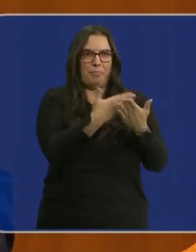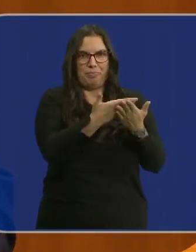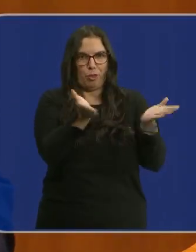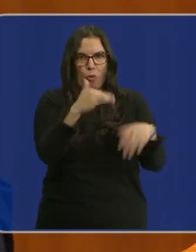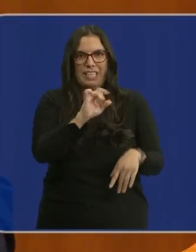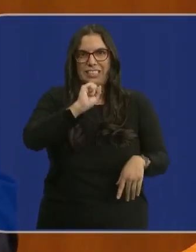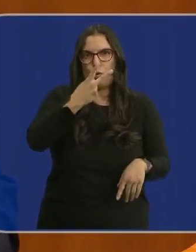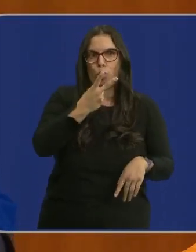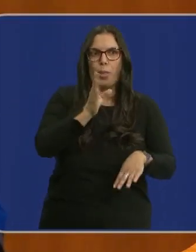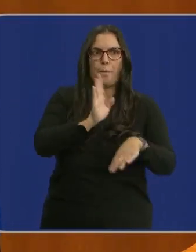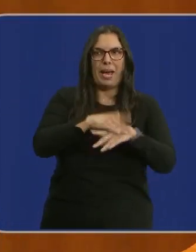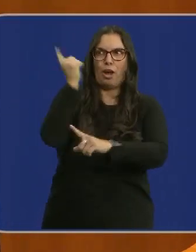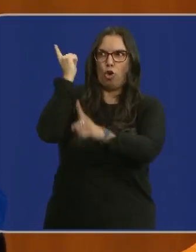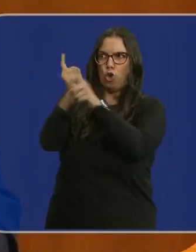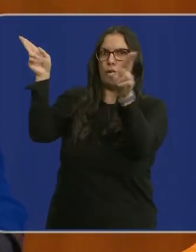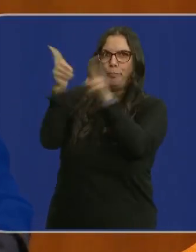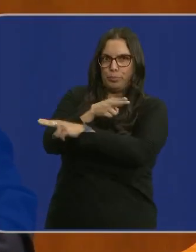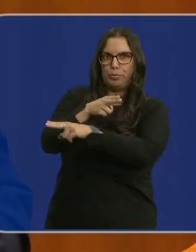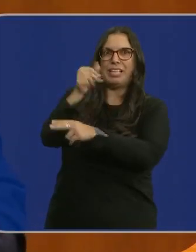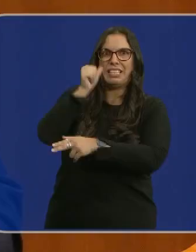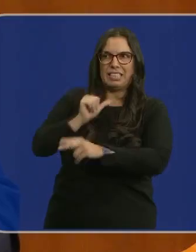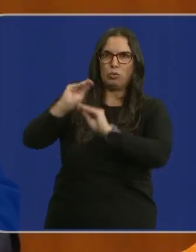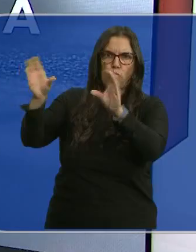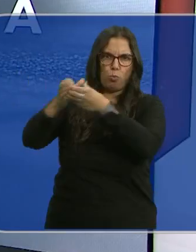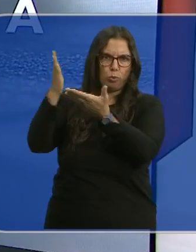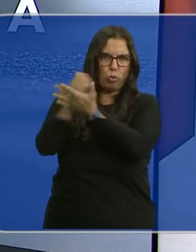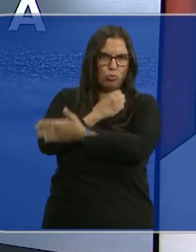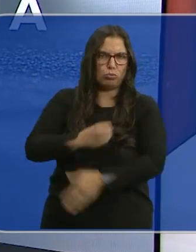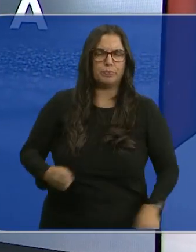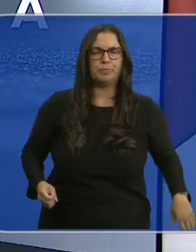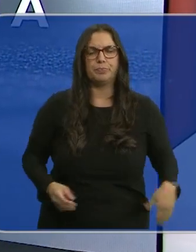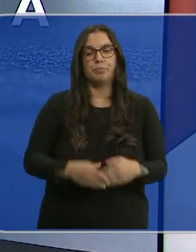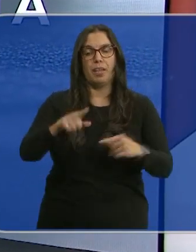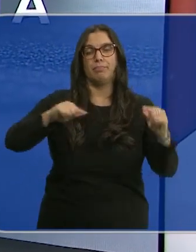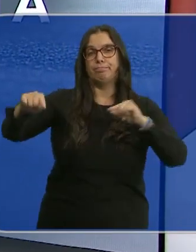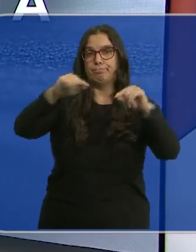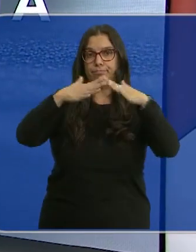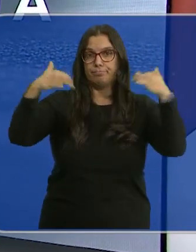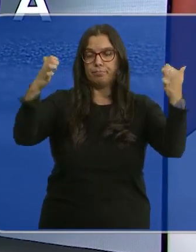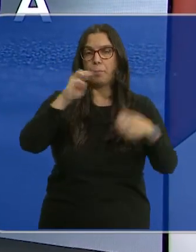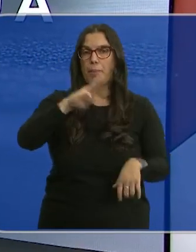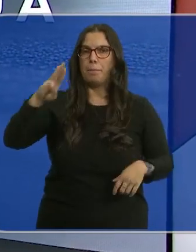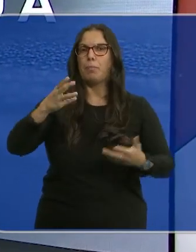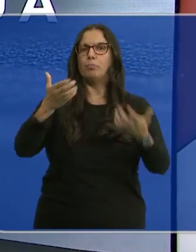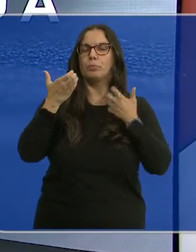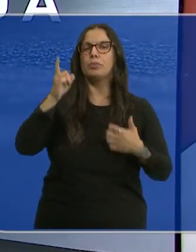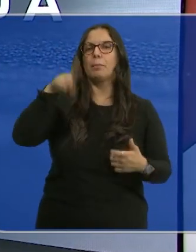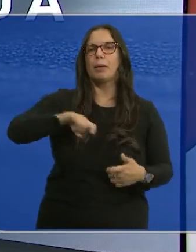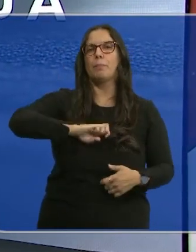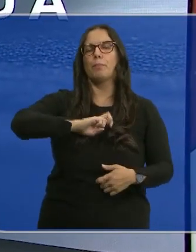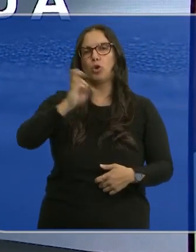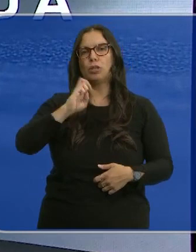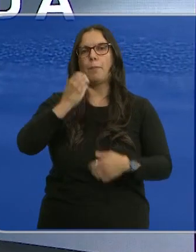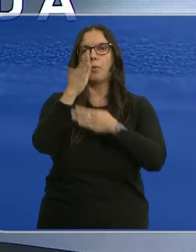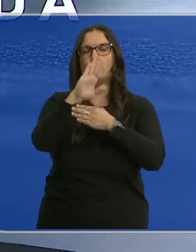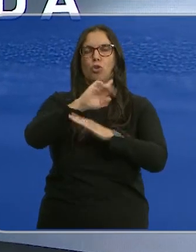y en todo caso para reprobar a Sánchez y a toda su banda. Un pleno en el que los populares han conseguido sacar adelante una proposición no